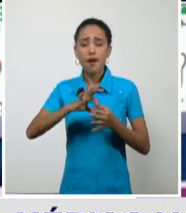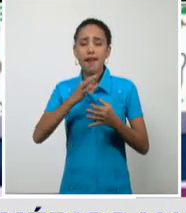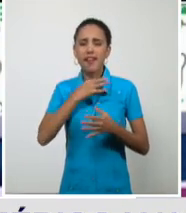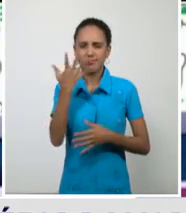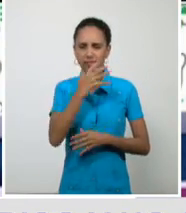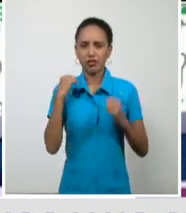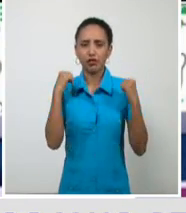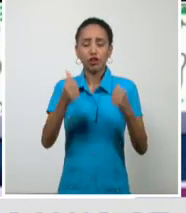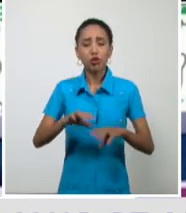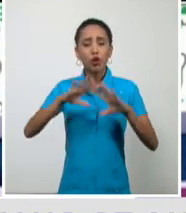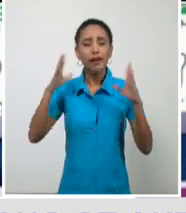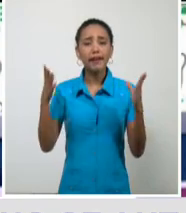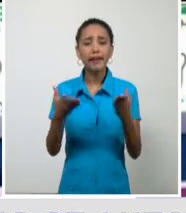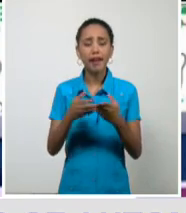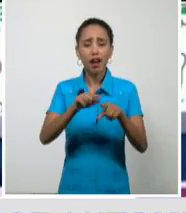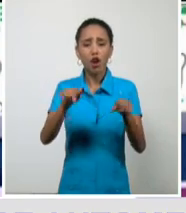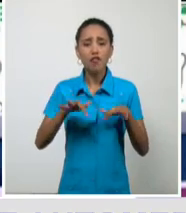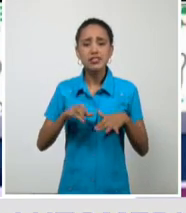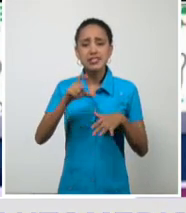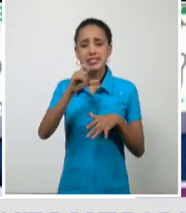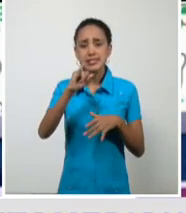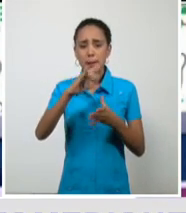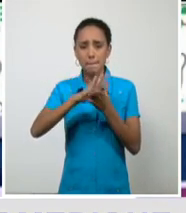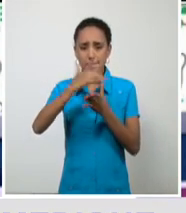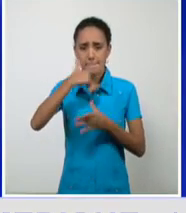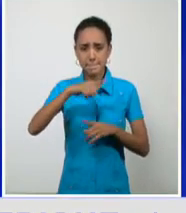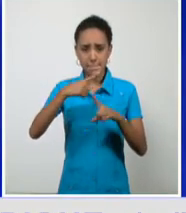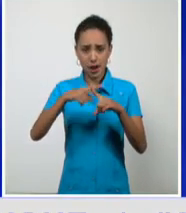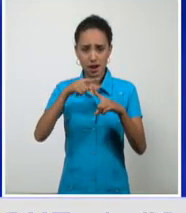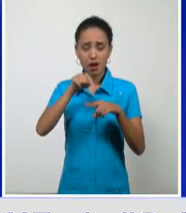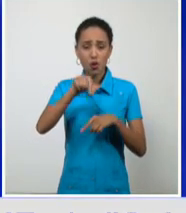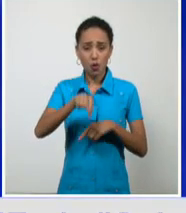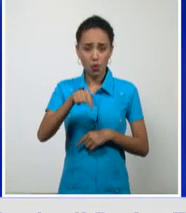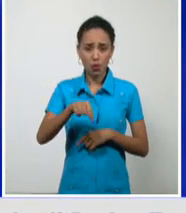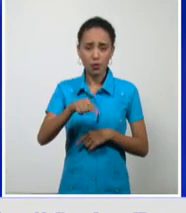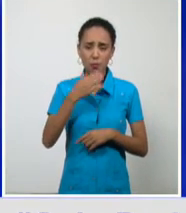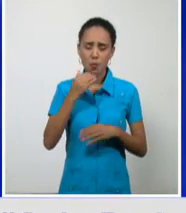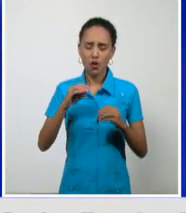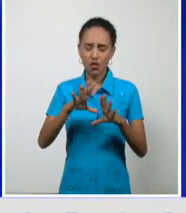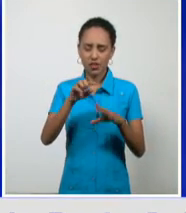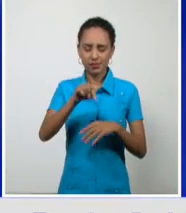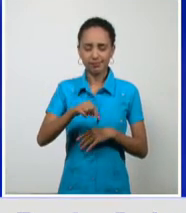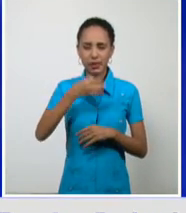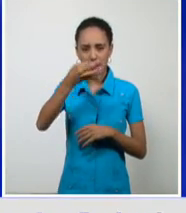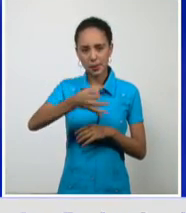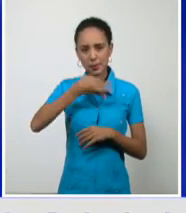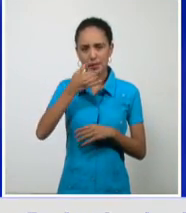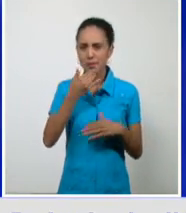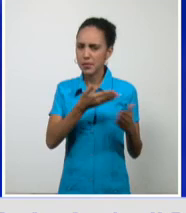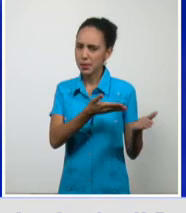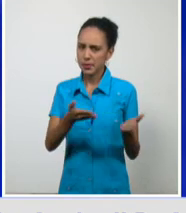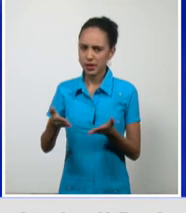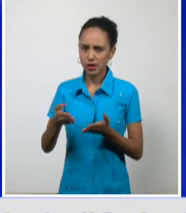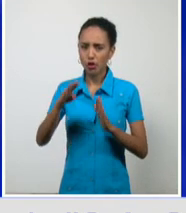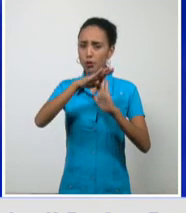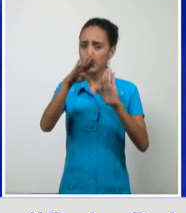Oficina Regulatoria del SIGMA, que nos acompaña en esta mañana. Muy buenos días. Buenos días, gracias. Bienvenido a esta programación especial.